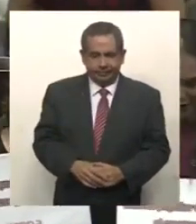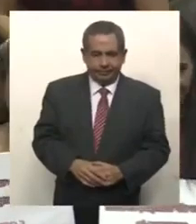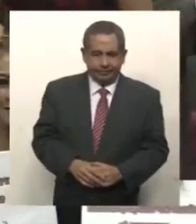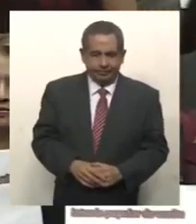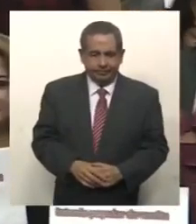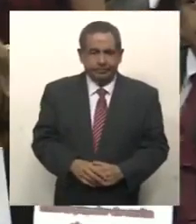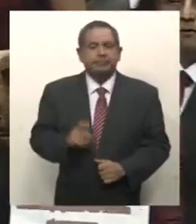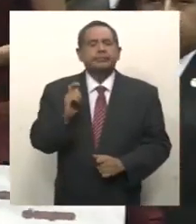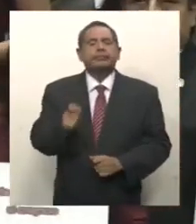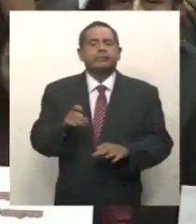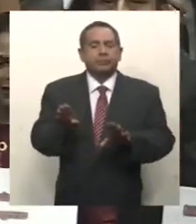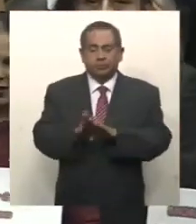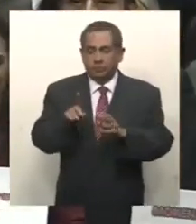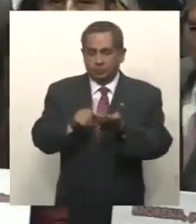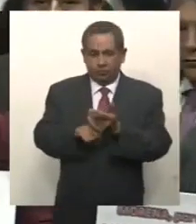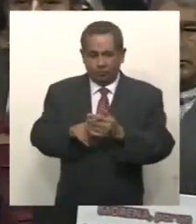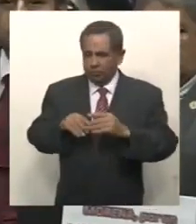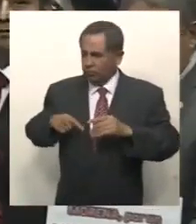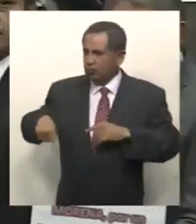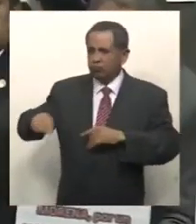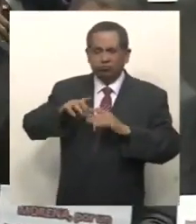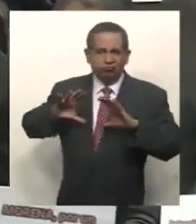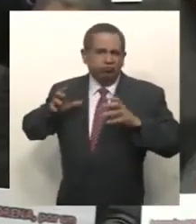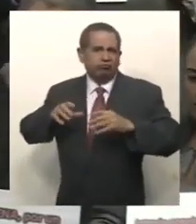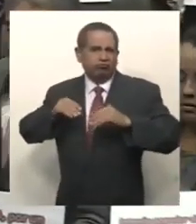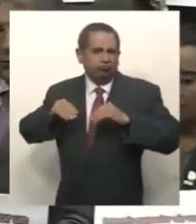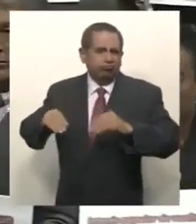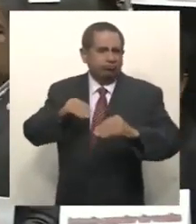El movimiento que lo postuló